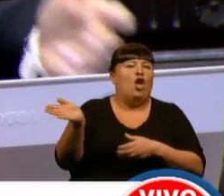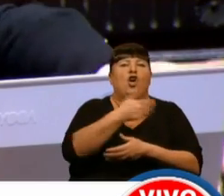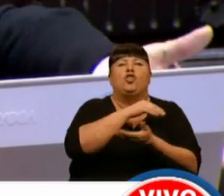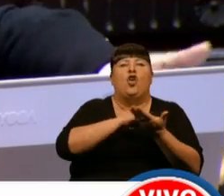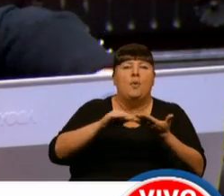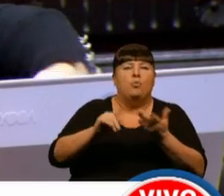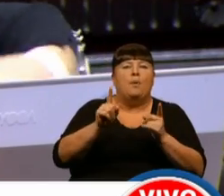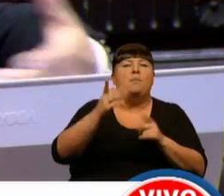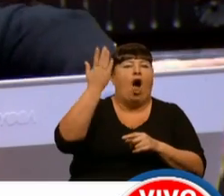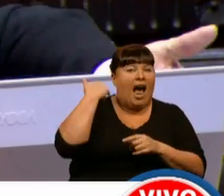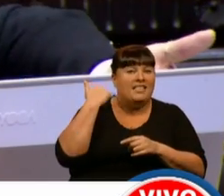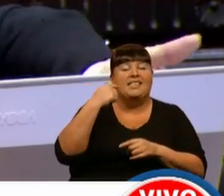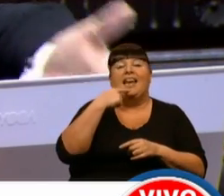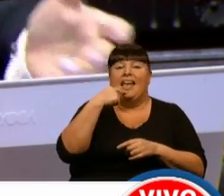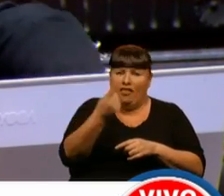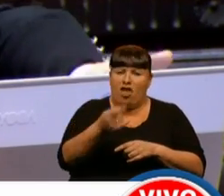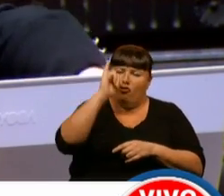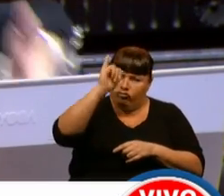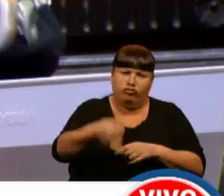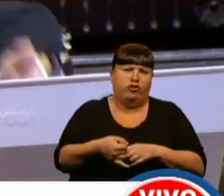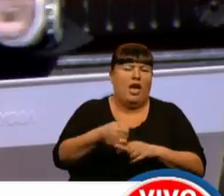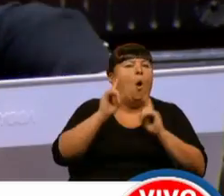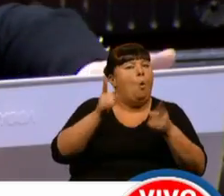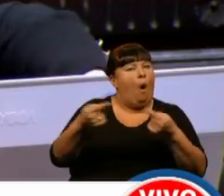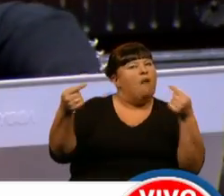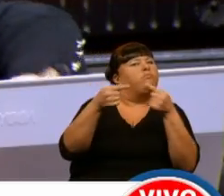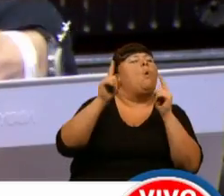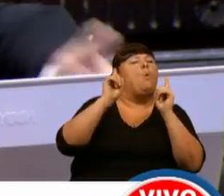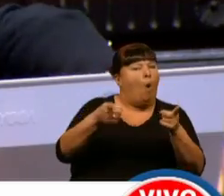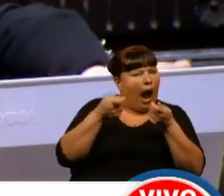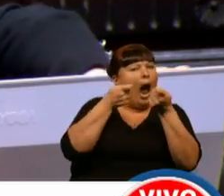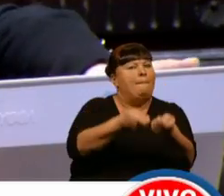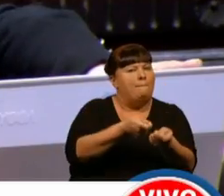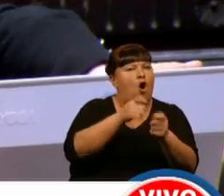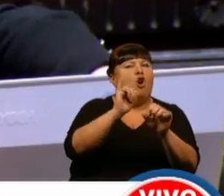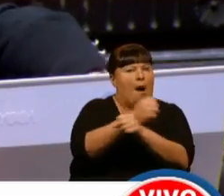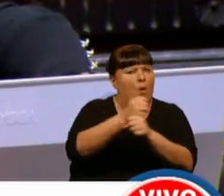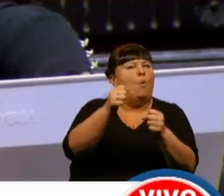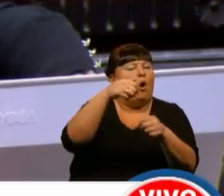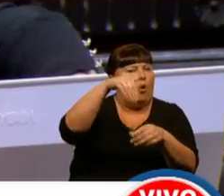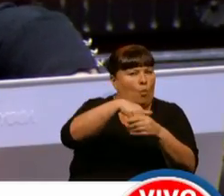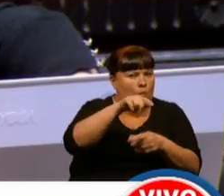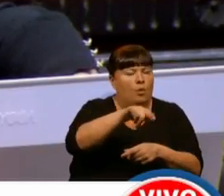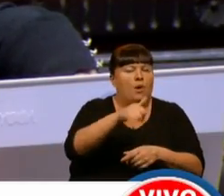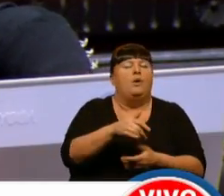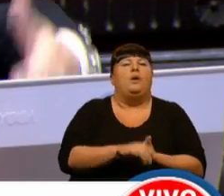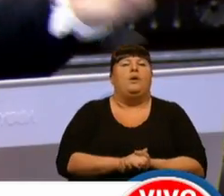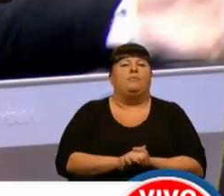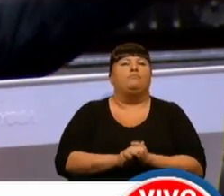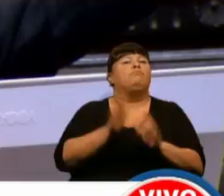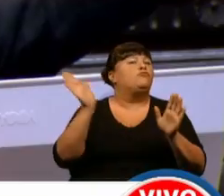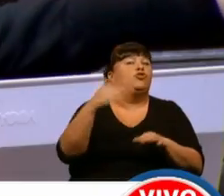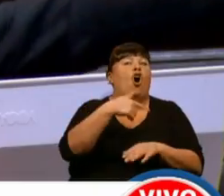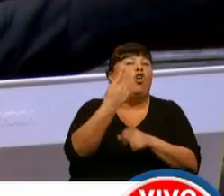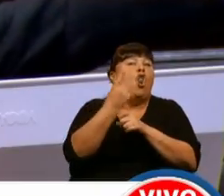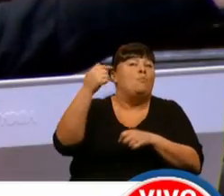que ayer manifestaron la voluntad aún con disidencia de acompañarnos en esto y ya todos